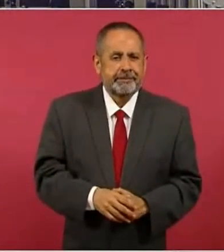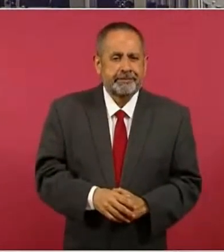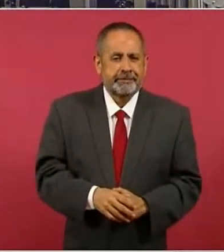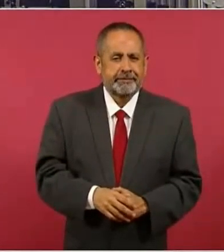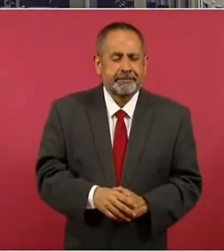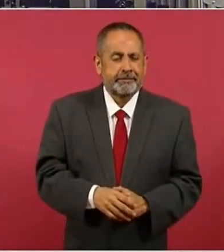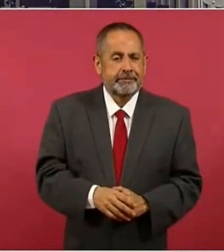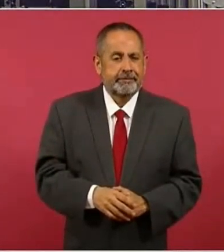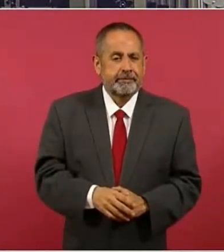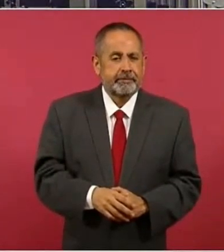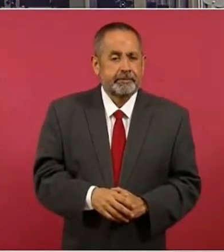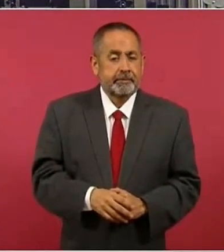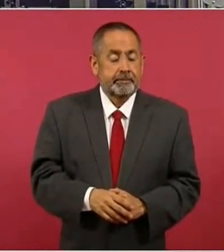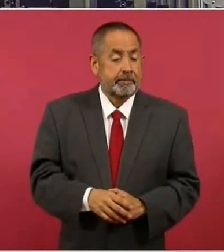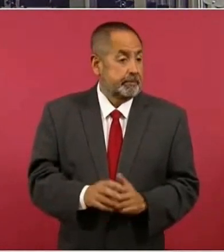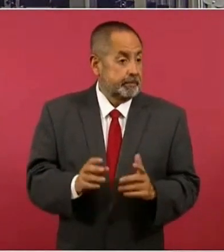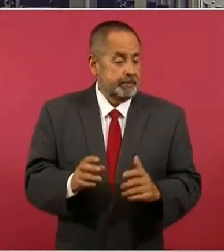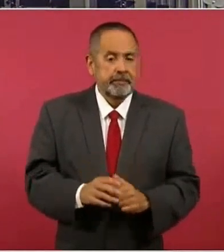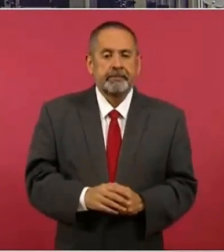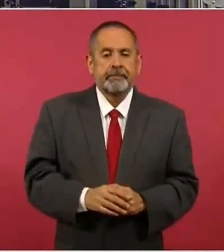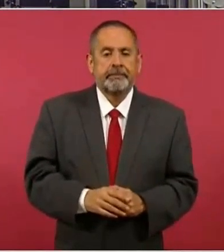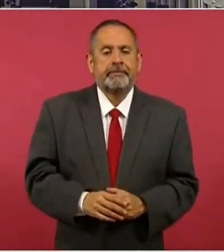y bueno